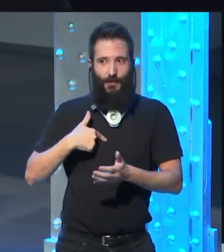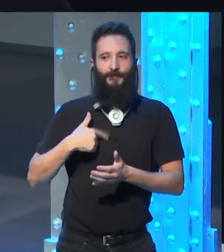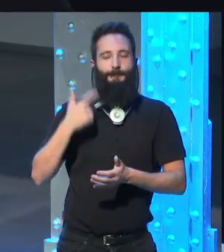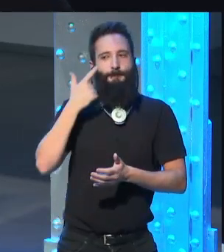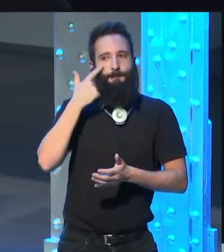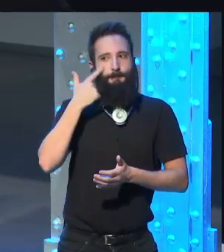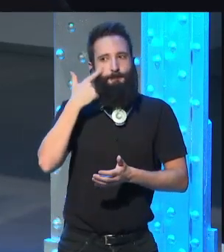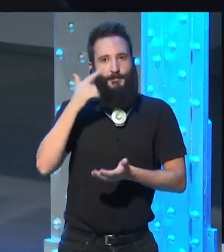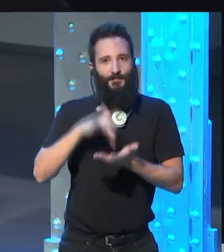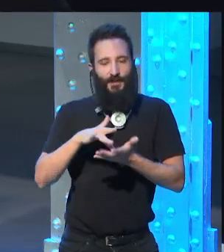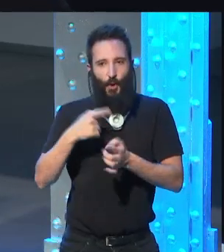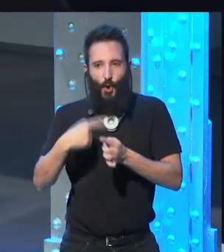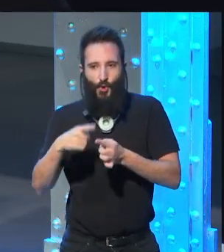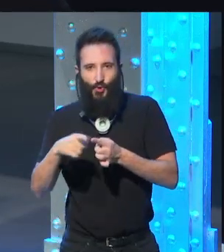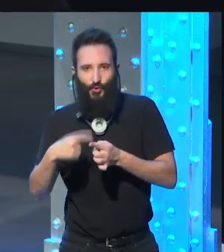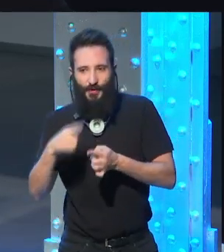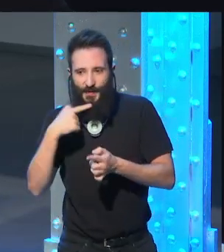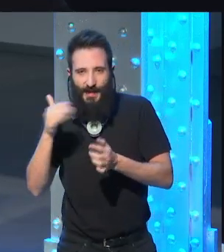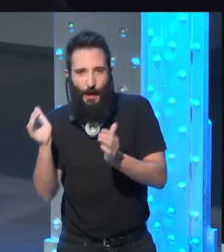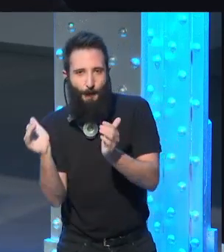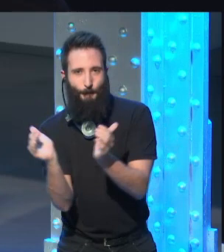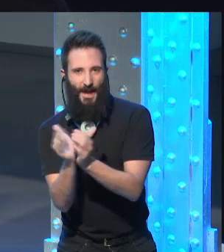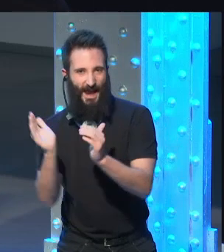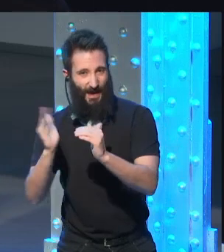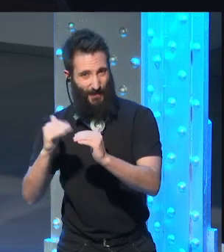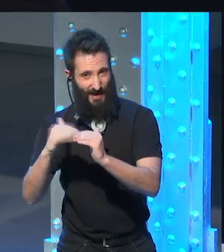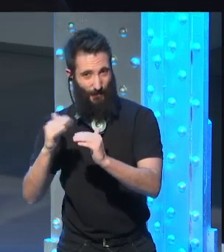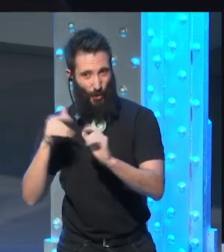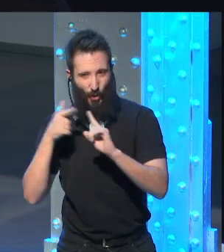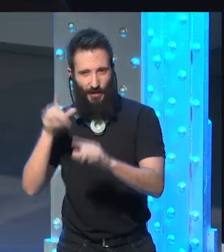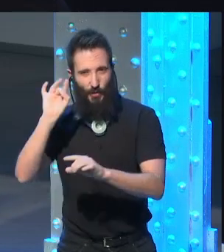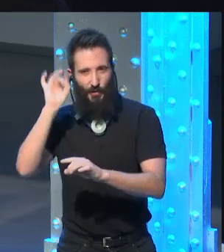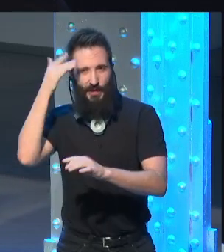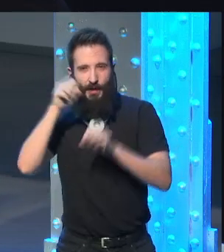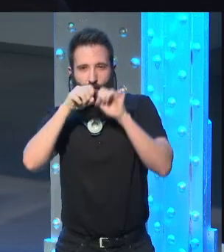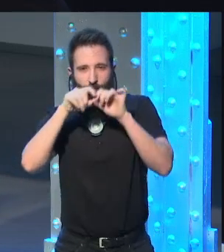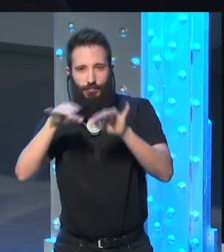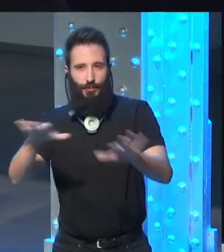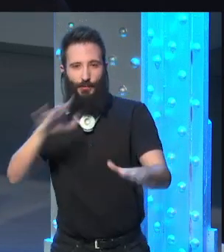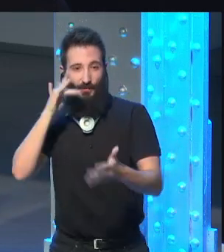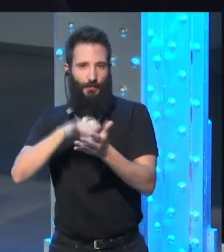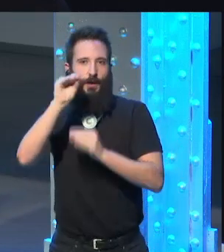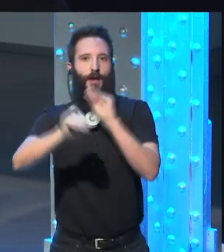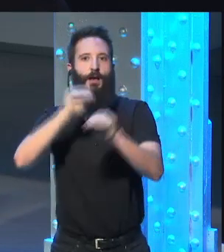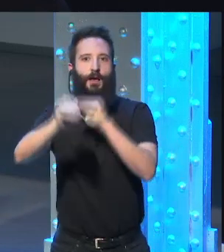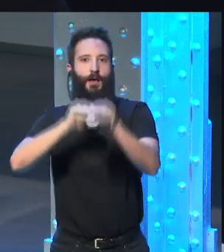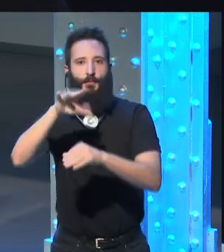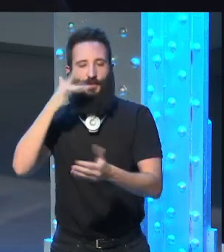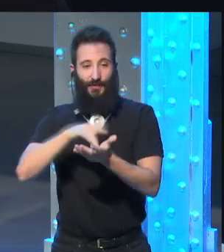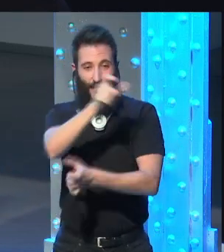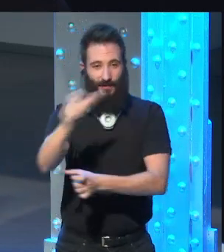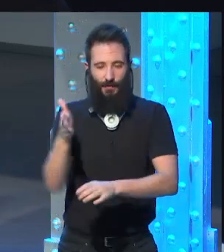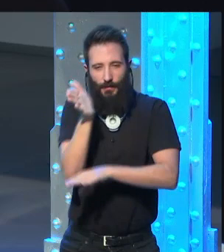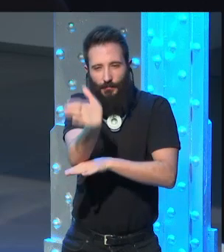el denominador, ese mínimo que podés usar para transmitir la idea sin apabullar también al que va a estar parado frente a la obra por ahí